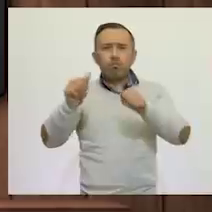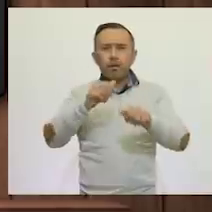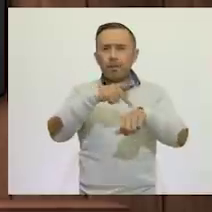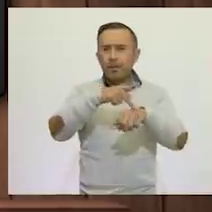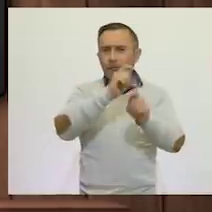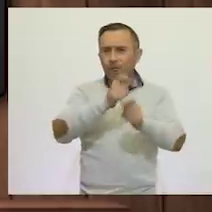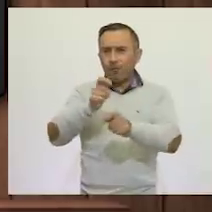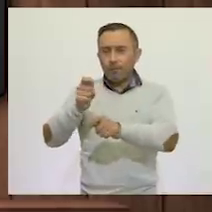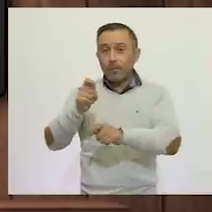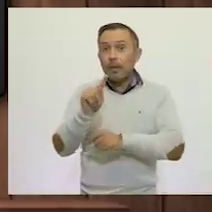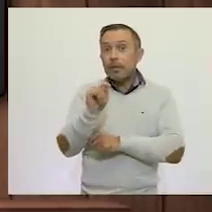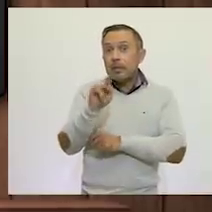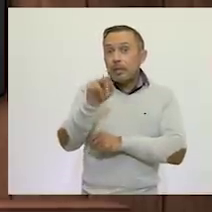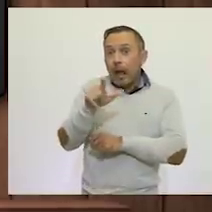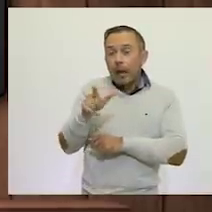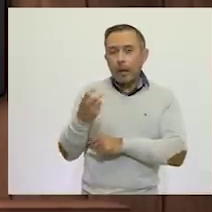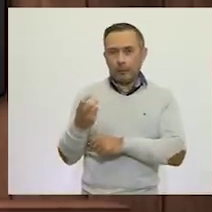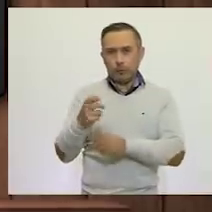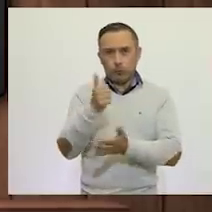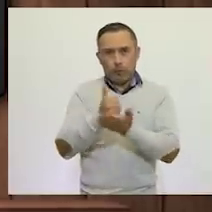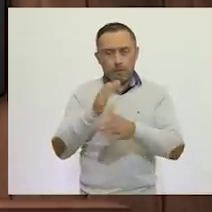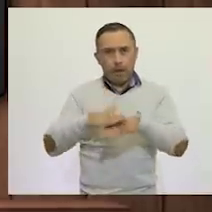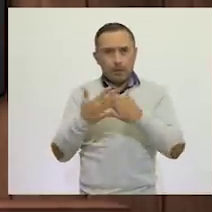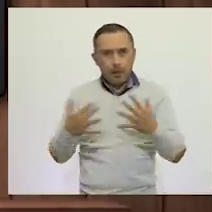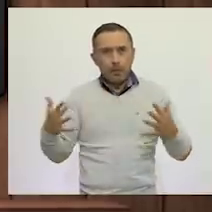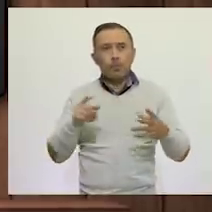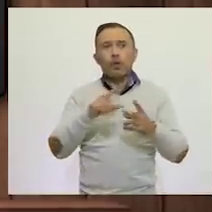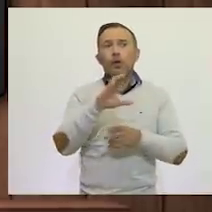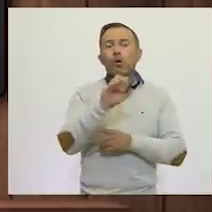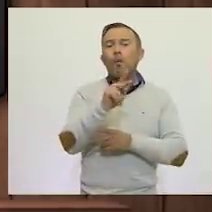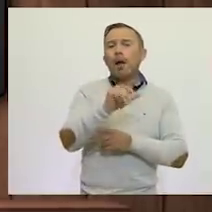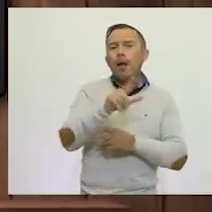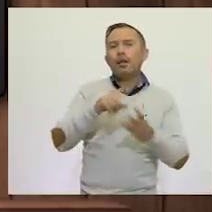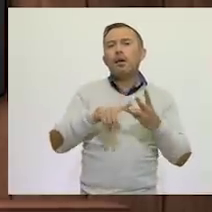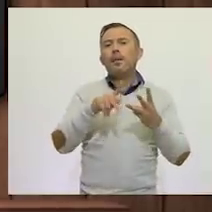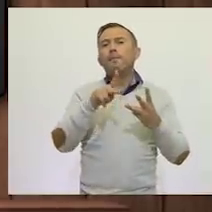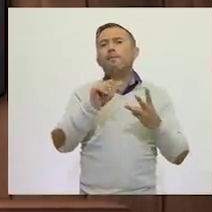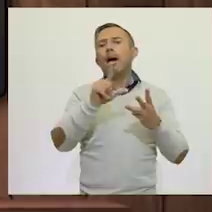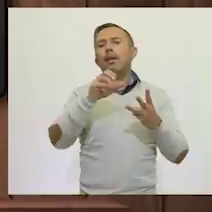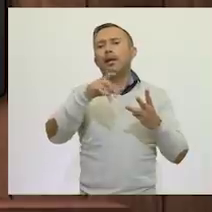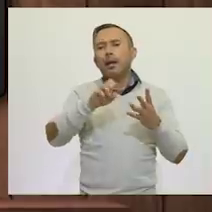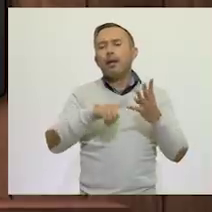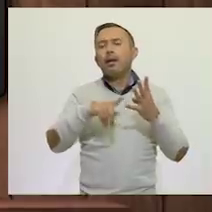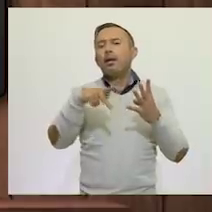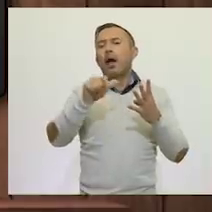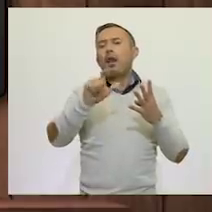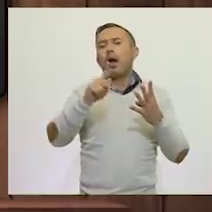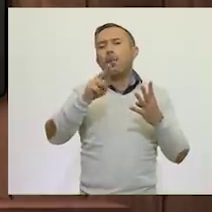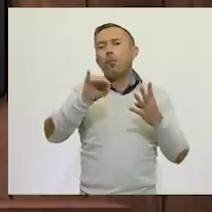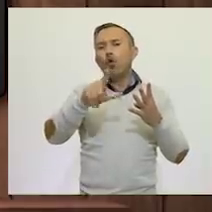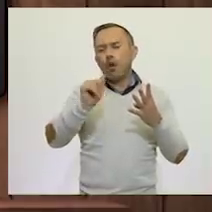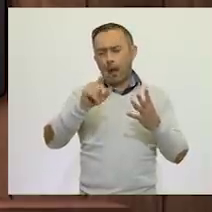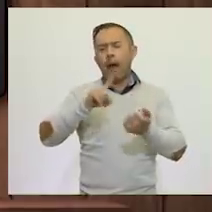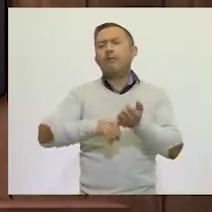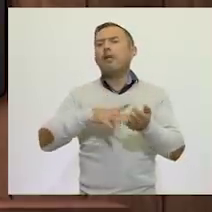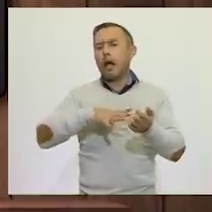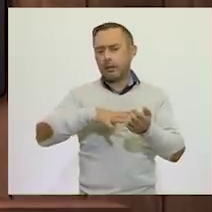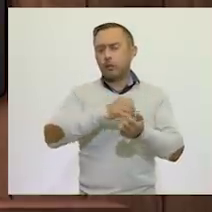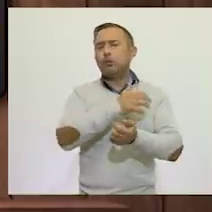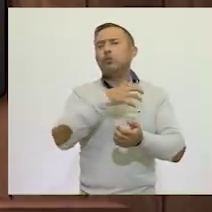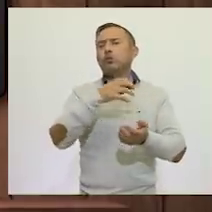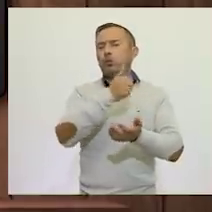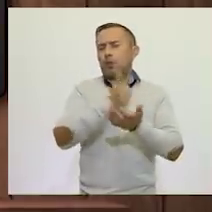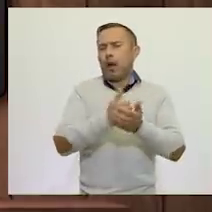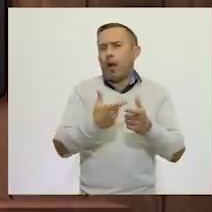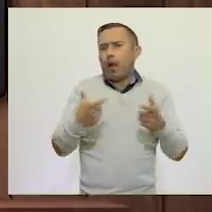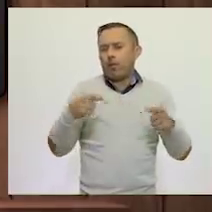bien Tikal era la ciudad más destacada, Copán, Palenque y Calakmul eran capitales que también dominaban el territorio. Para los mayas